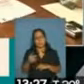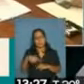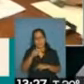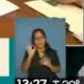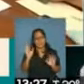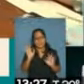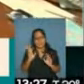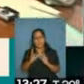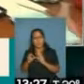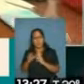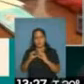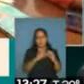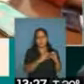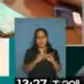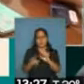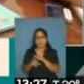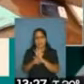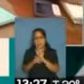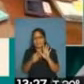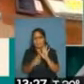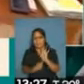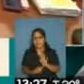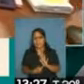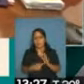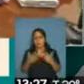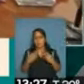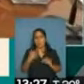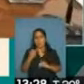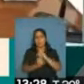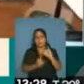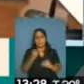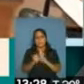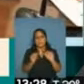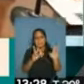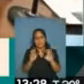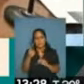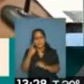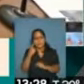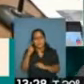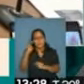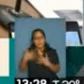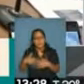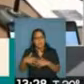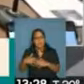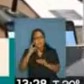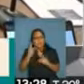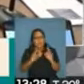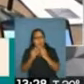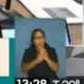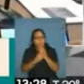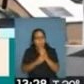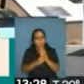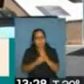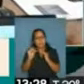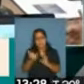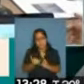dialogando, es la oportunidad también para retransmitir algunas de esas inquietudes u observaciones que hicieron estos sectores al ministro. ¿Eso es así?